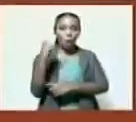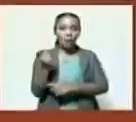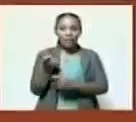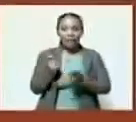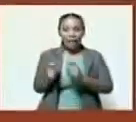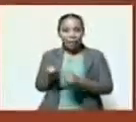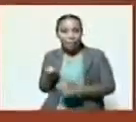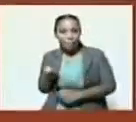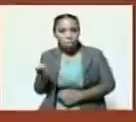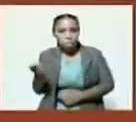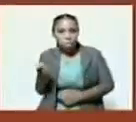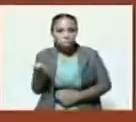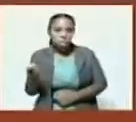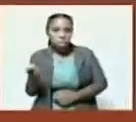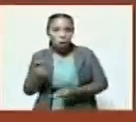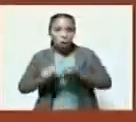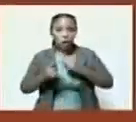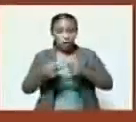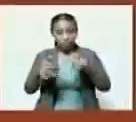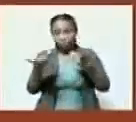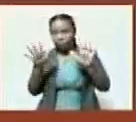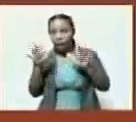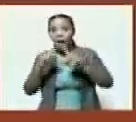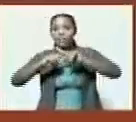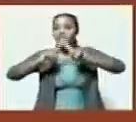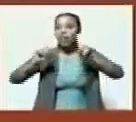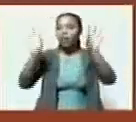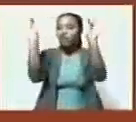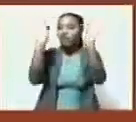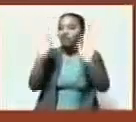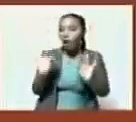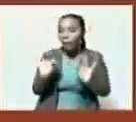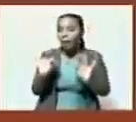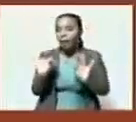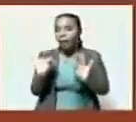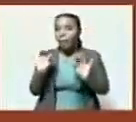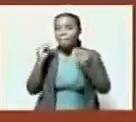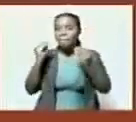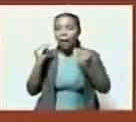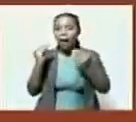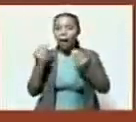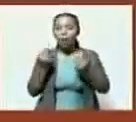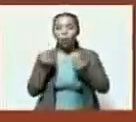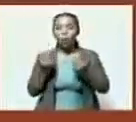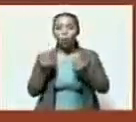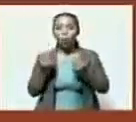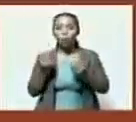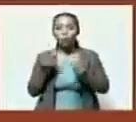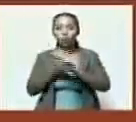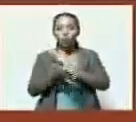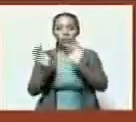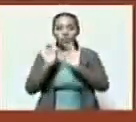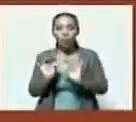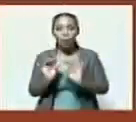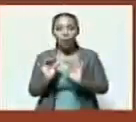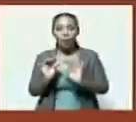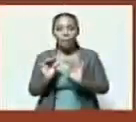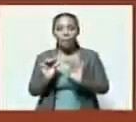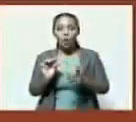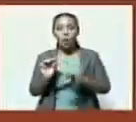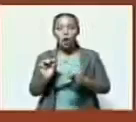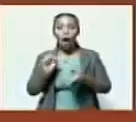incluso por distintas vías, por la vía de la paraeconomía, por la vía del